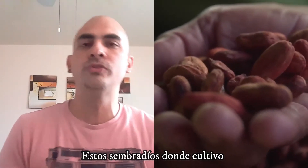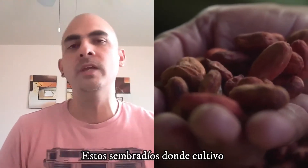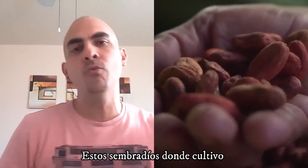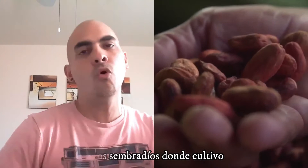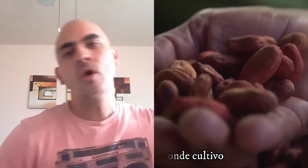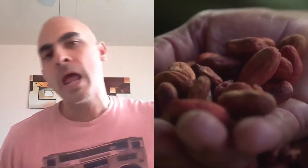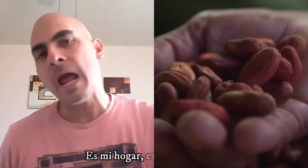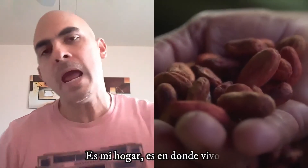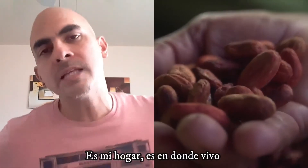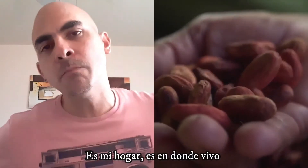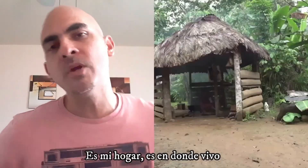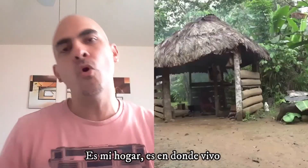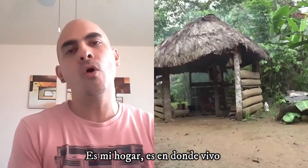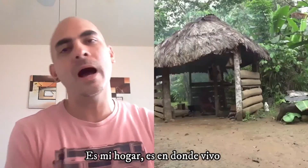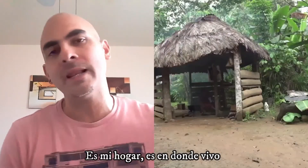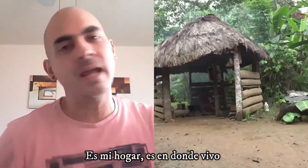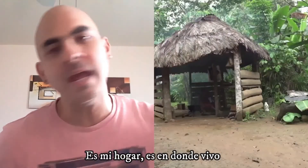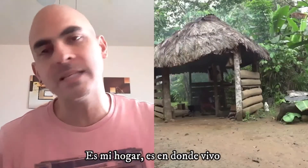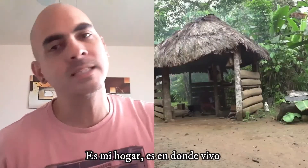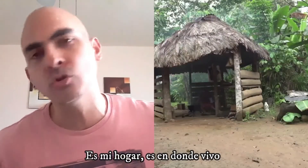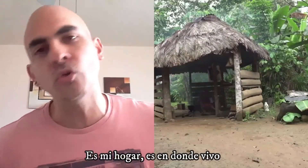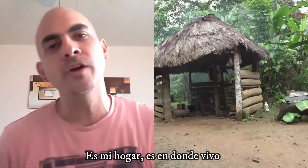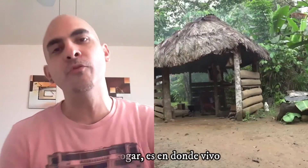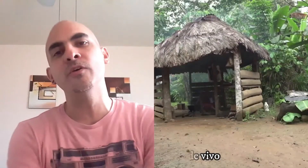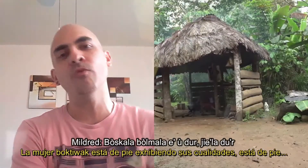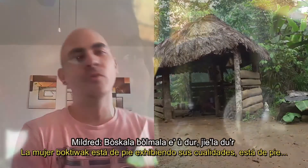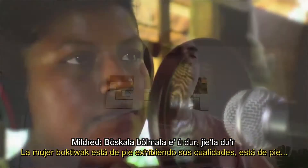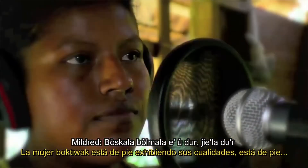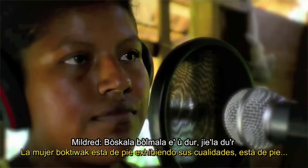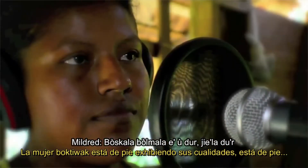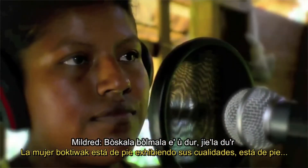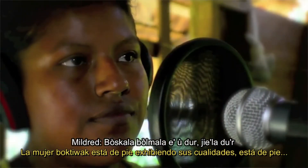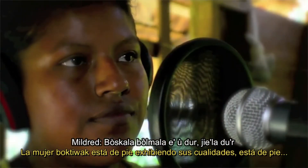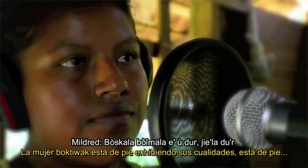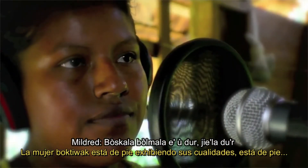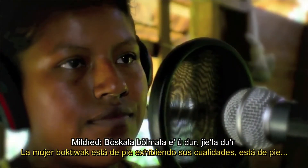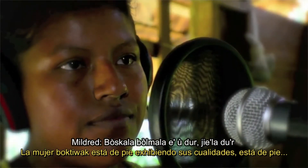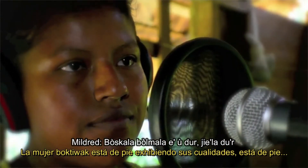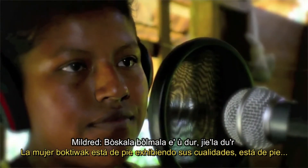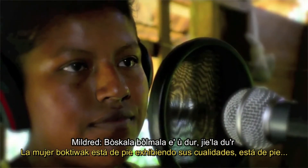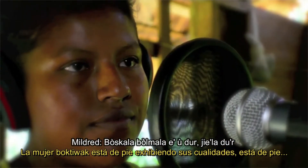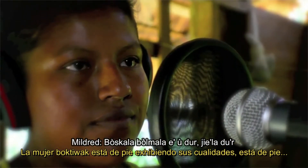donde cultivo, es mi hogar, es en donde vivo.